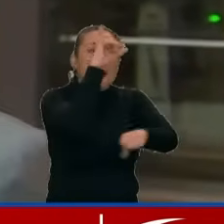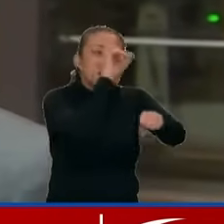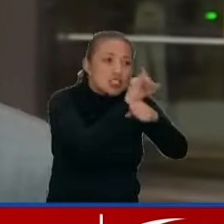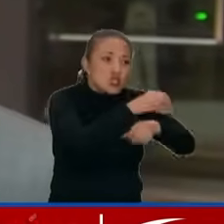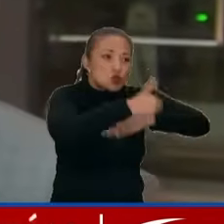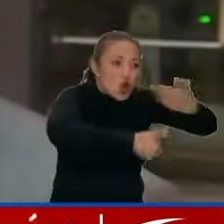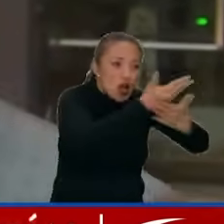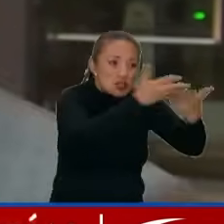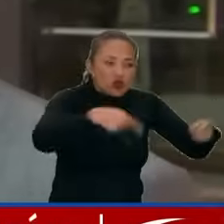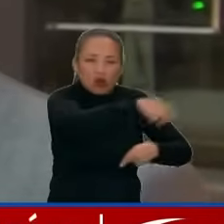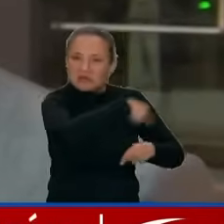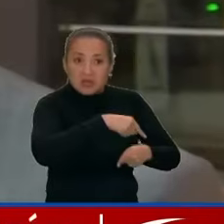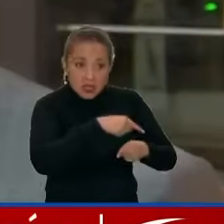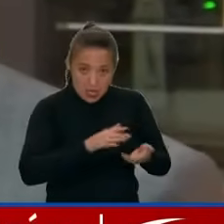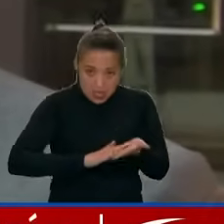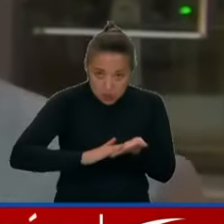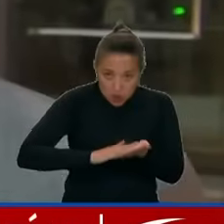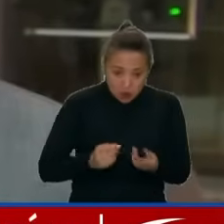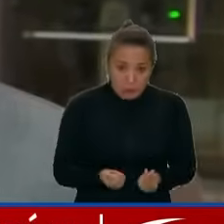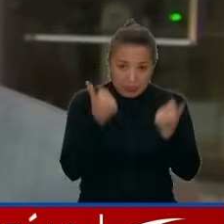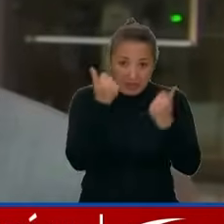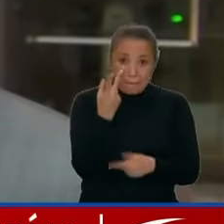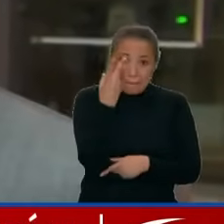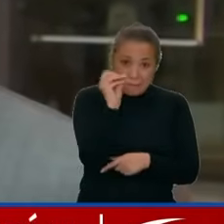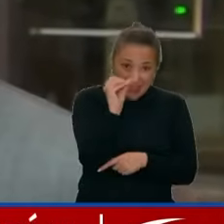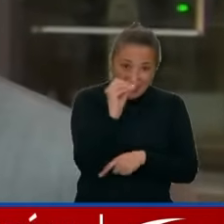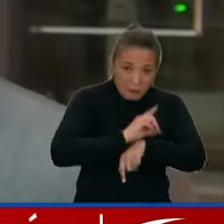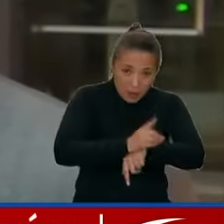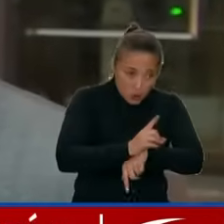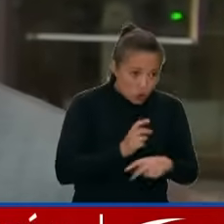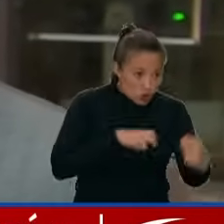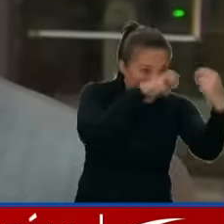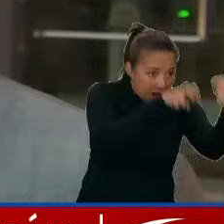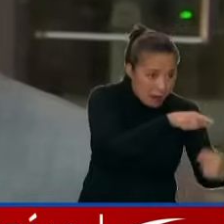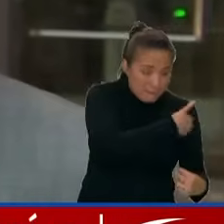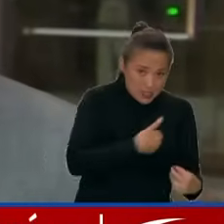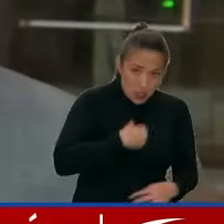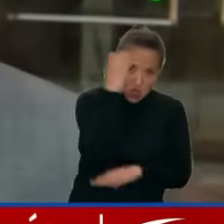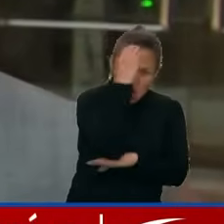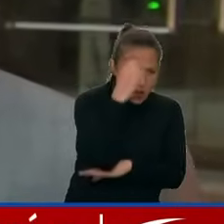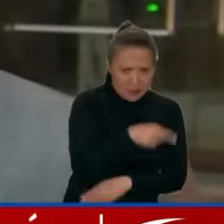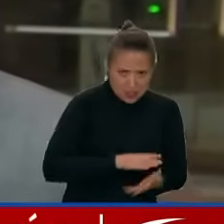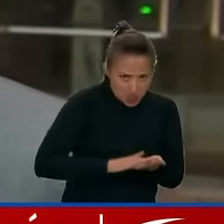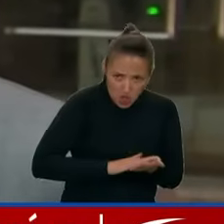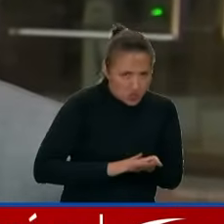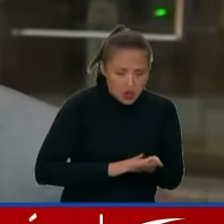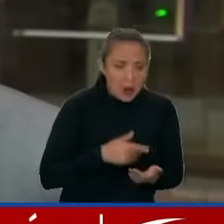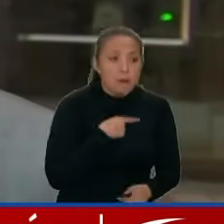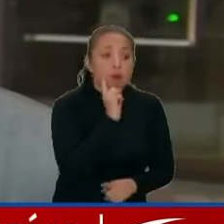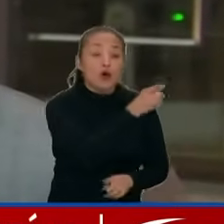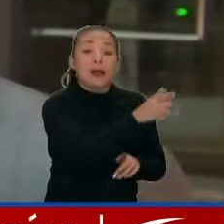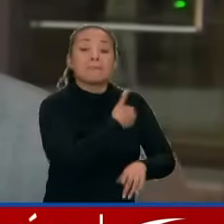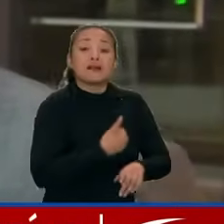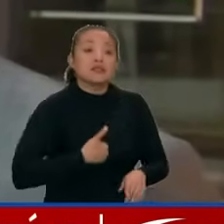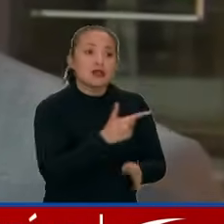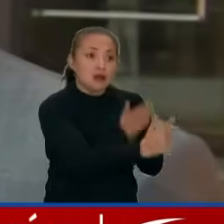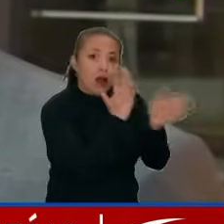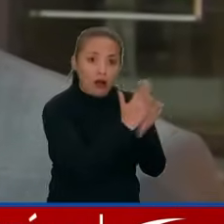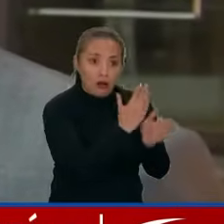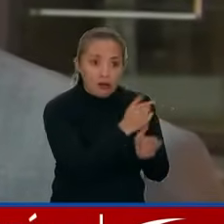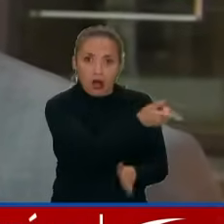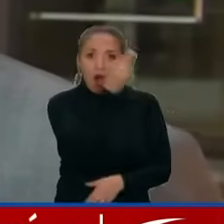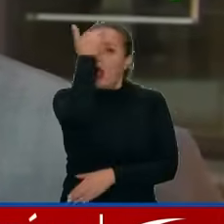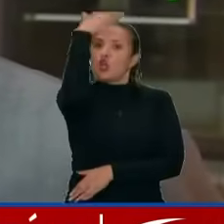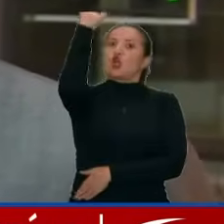se va a resolver con una reunión de 20 minutos con un presidente de la República en Colombia porque el presidente de la república a mí me informó que él no sabía